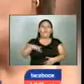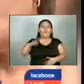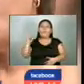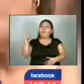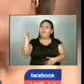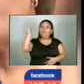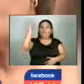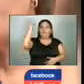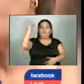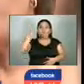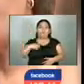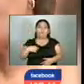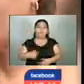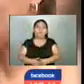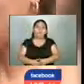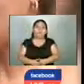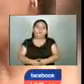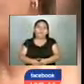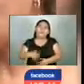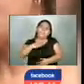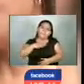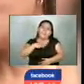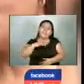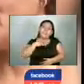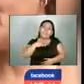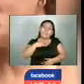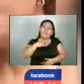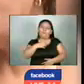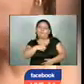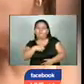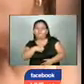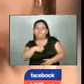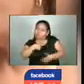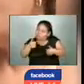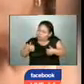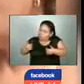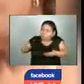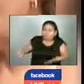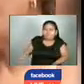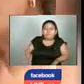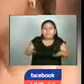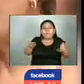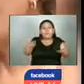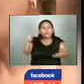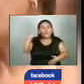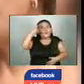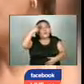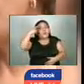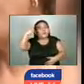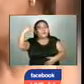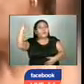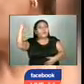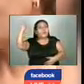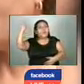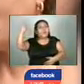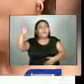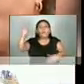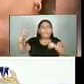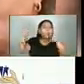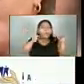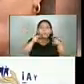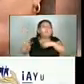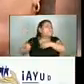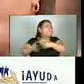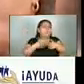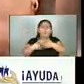volar de nuevo. Yo por parte me sentí un poco molesta, pero después dije, está bien, pues, que cumpla sus sueños, a pesar, no hay edades,